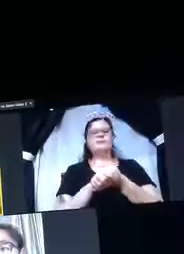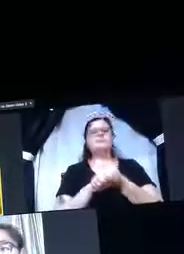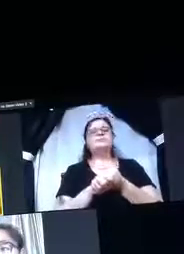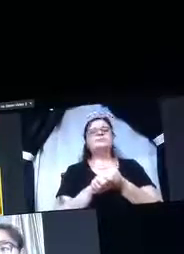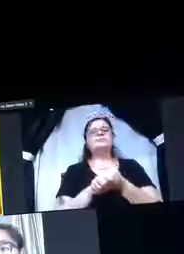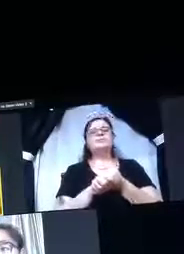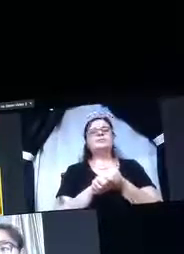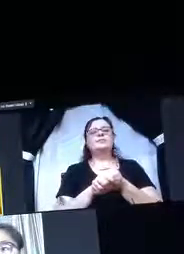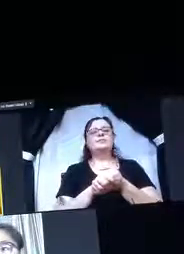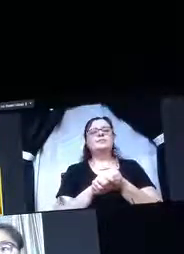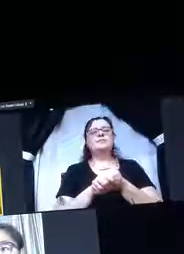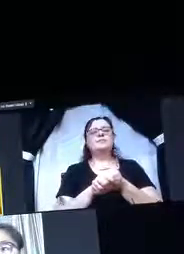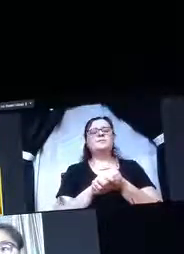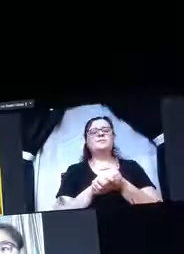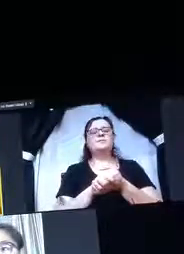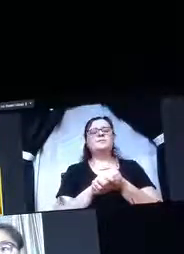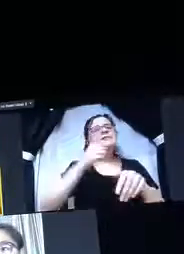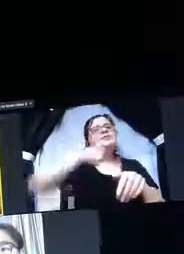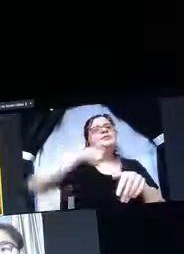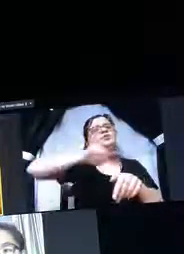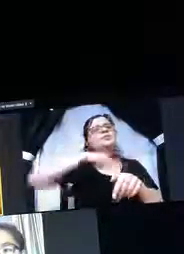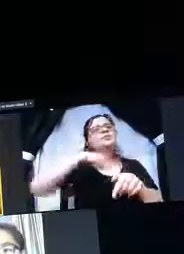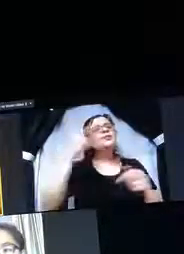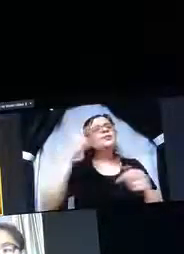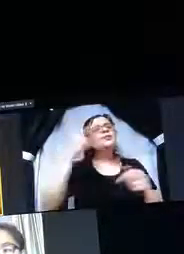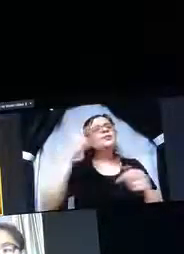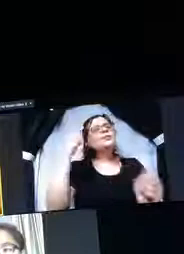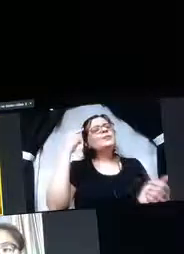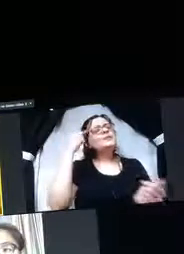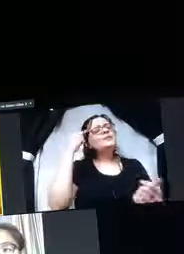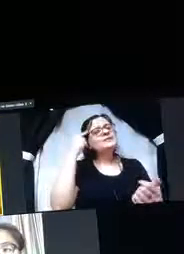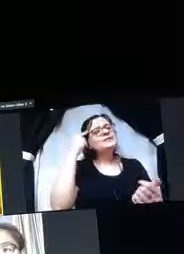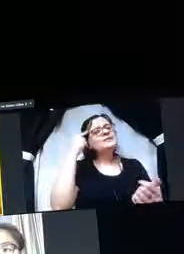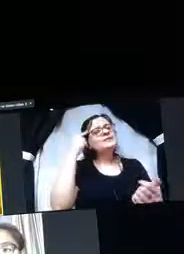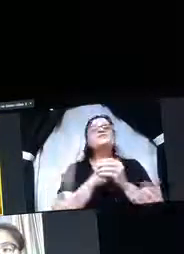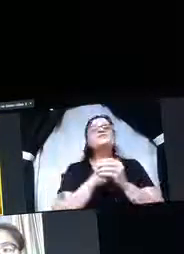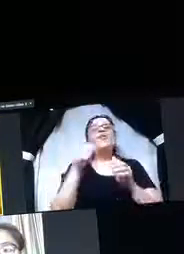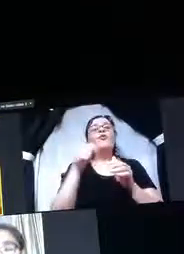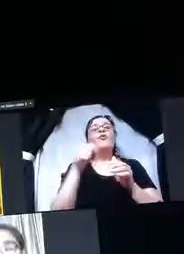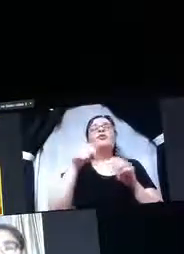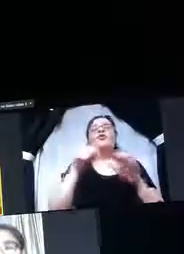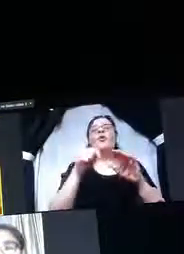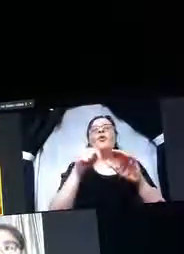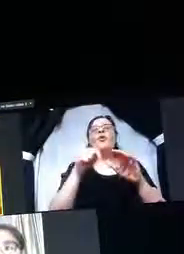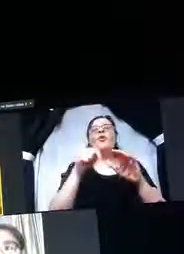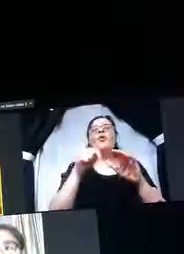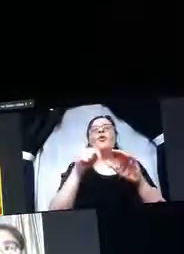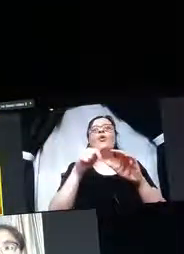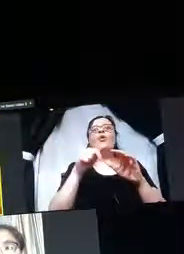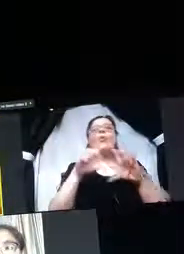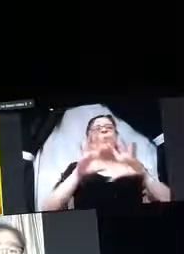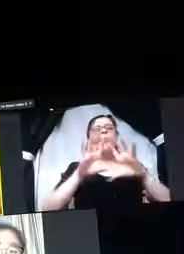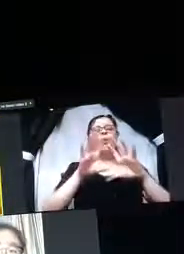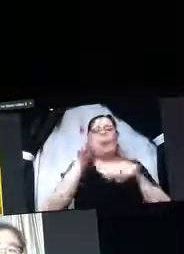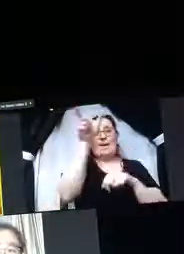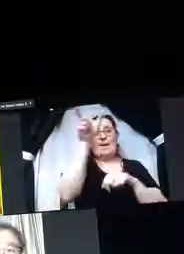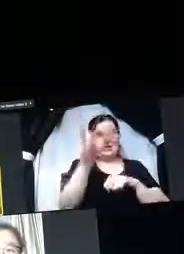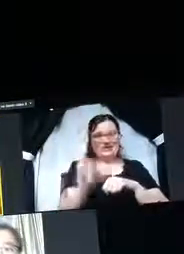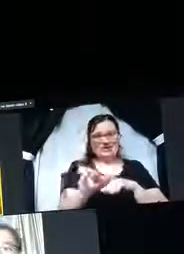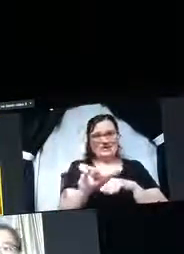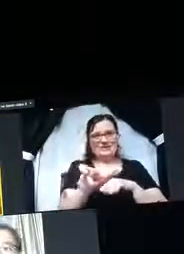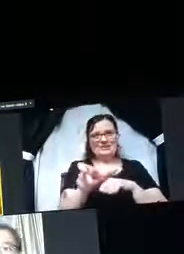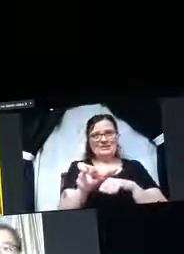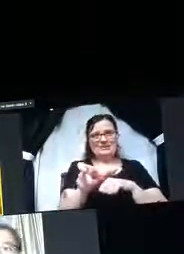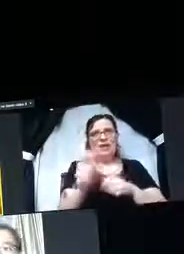nos sucede es que ante este universo que significa una persona que está delante nuestro